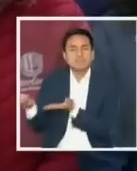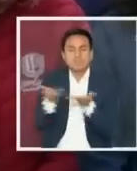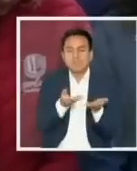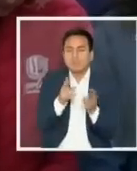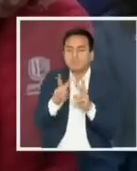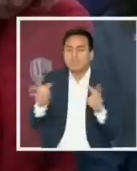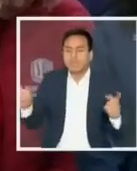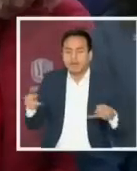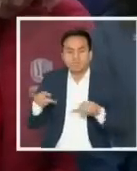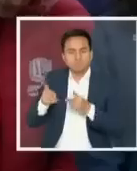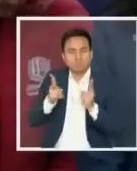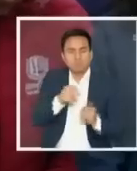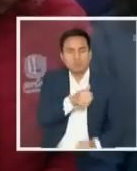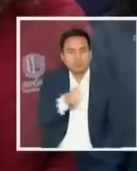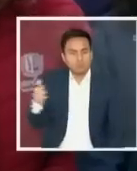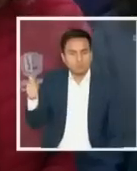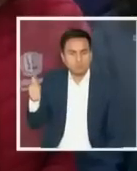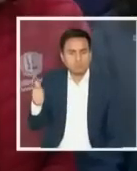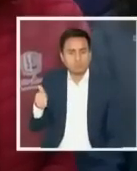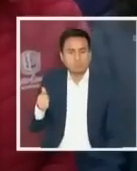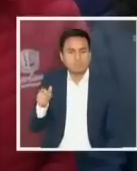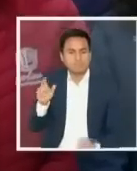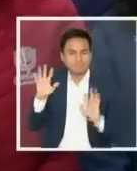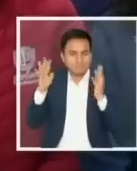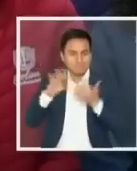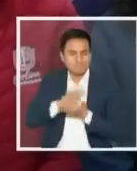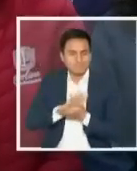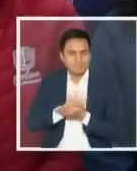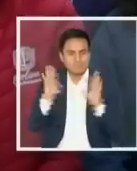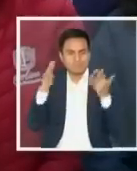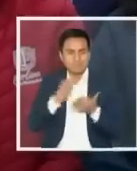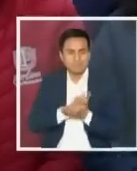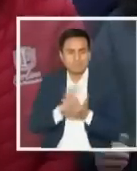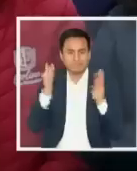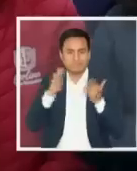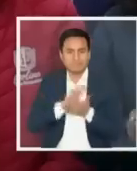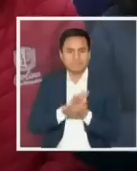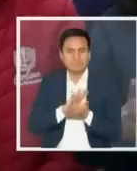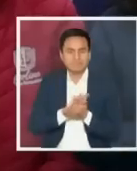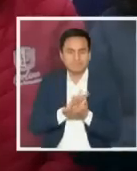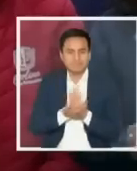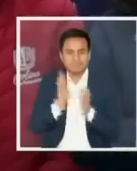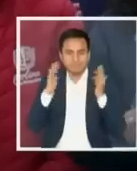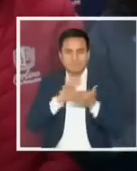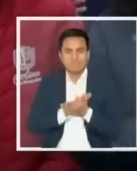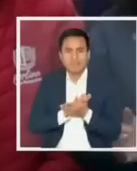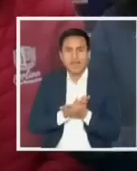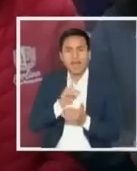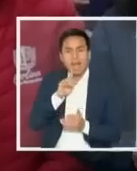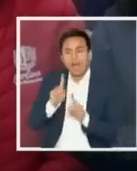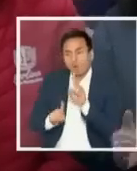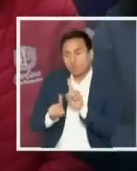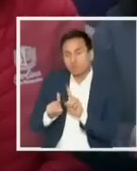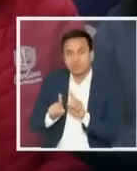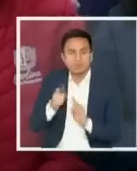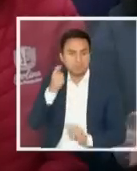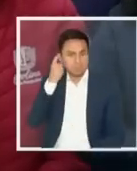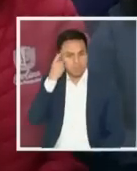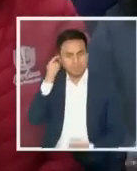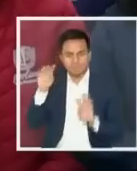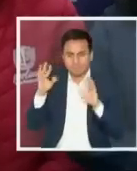ministro y presidente. Derechamente, si eres un funcionario público más, tu remoción. Pero esto puede terminar en la justicia